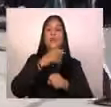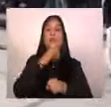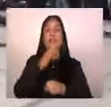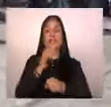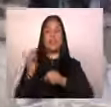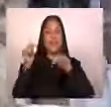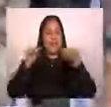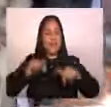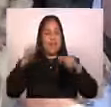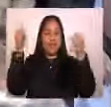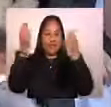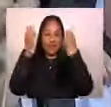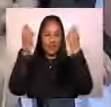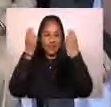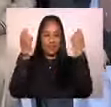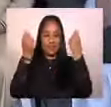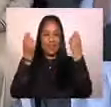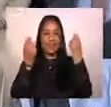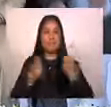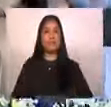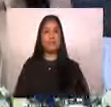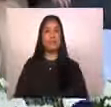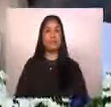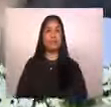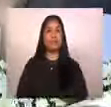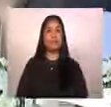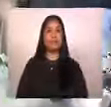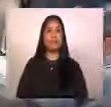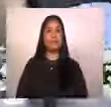Guatemala está de fiesta.